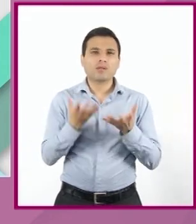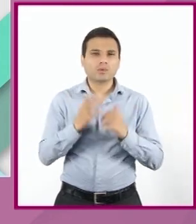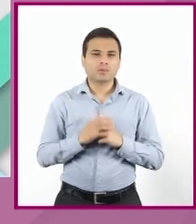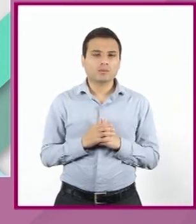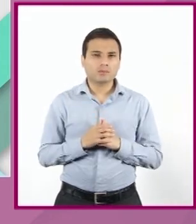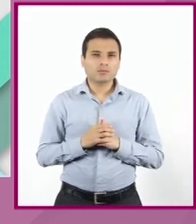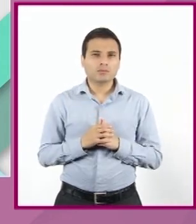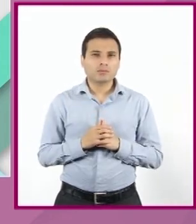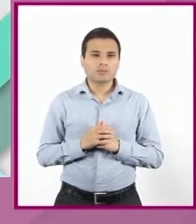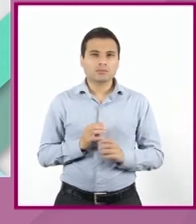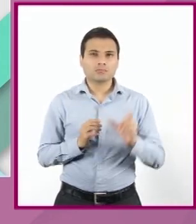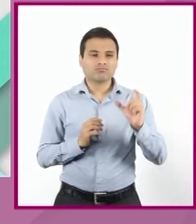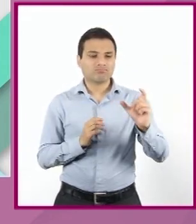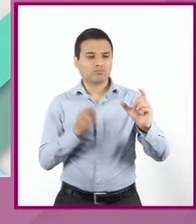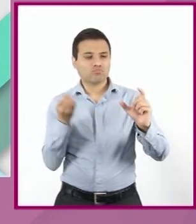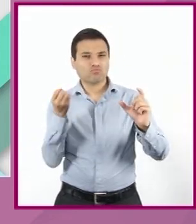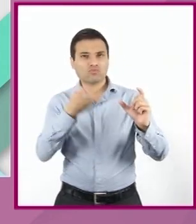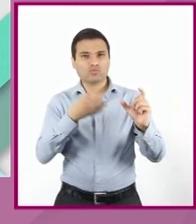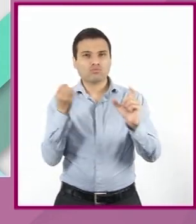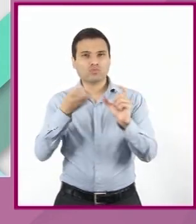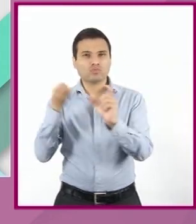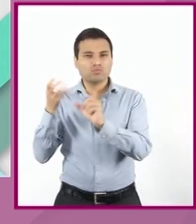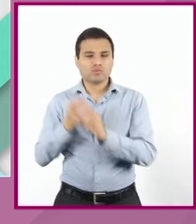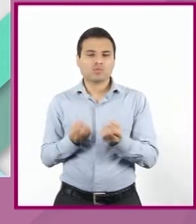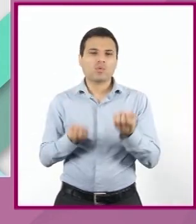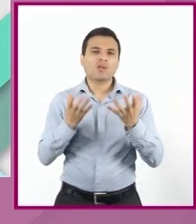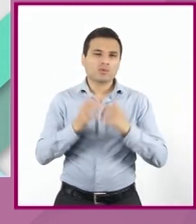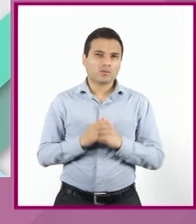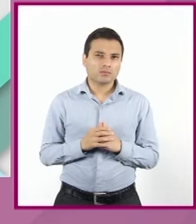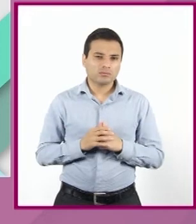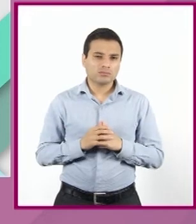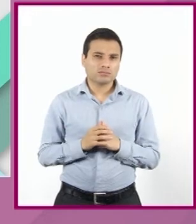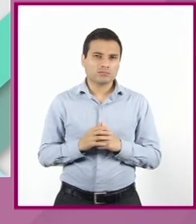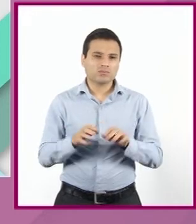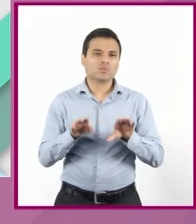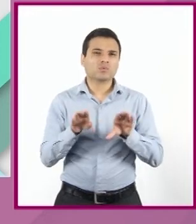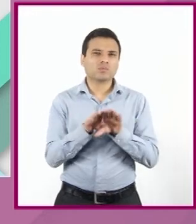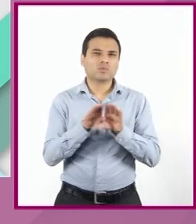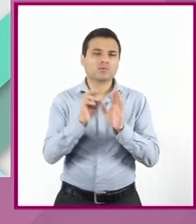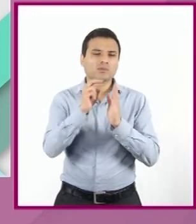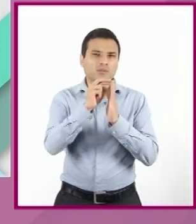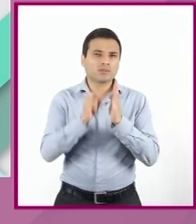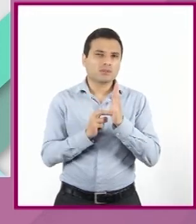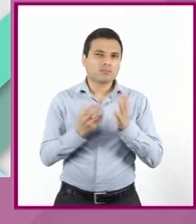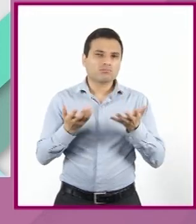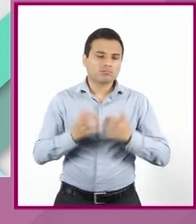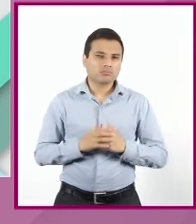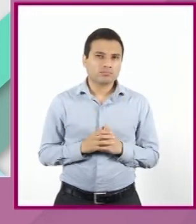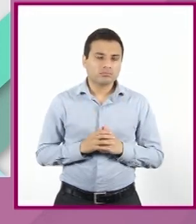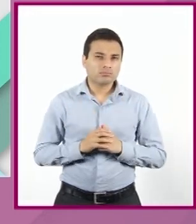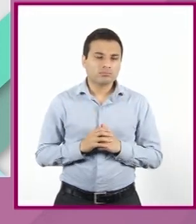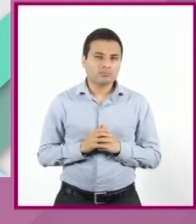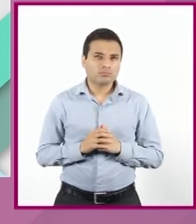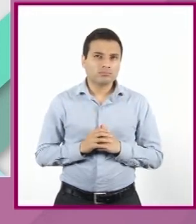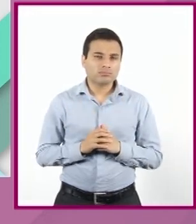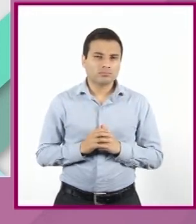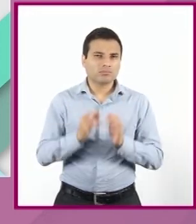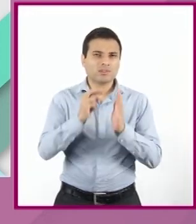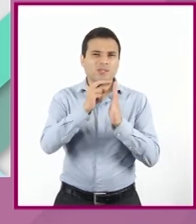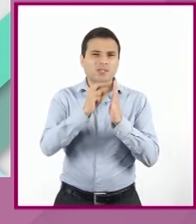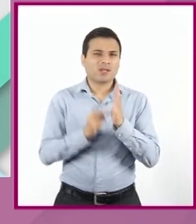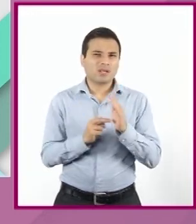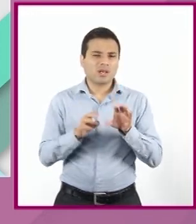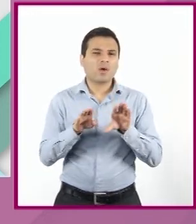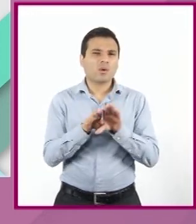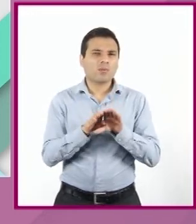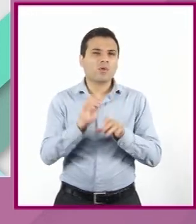¿Cómo puedes usar la información anterior para obtener la regla general de la sucesión? ¿Cuál es la regla general de